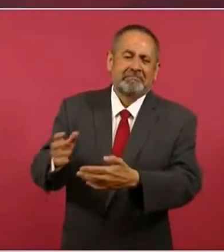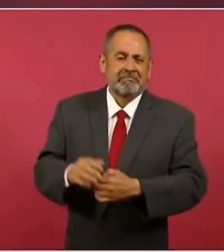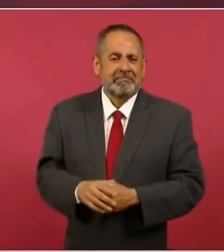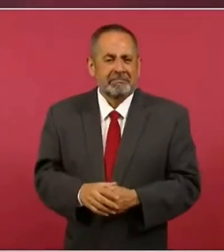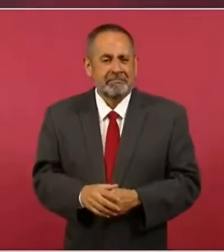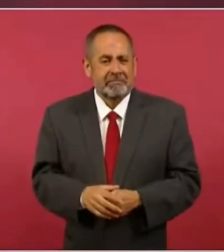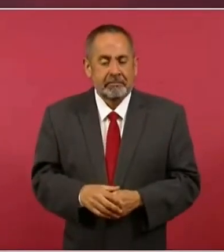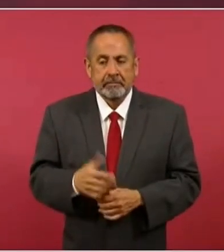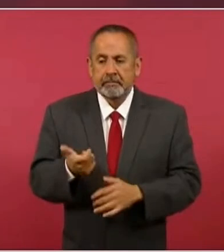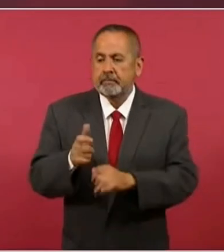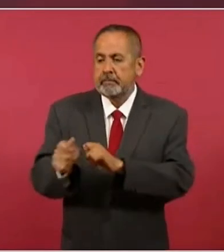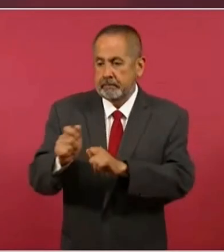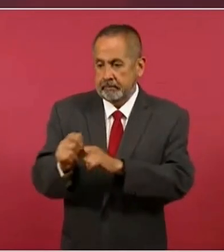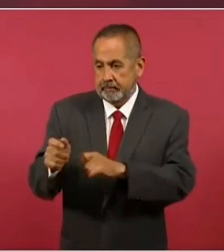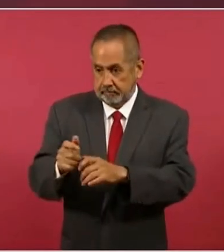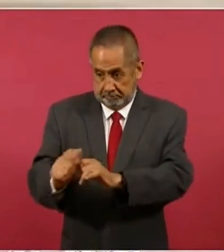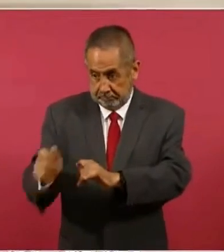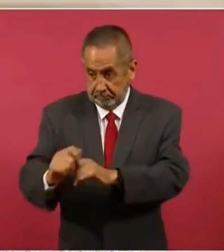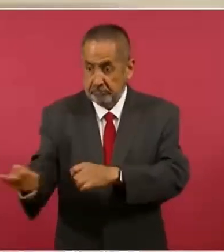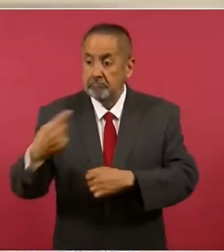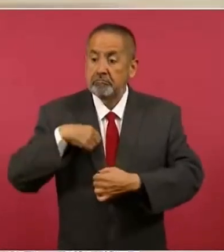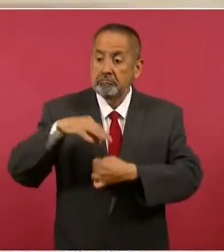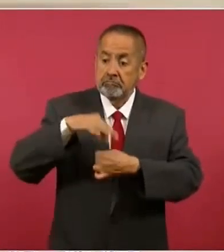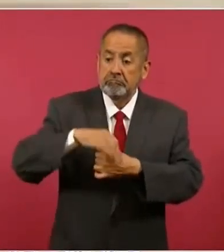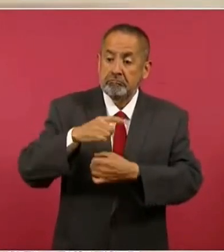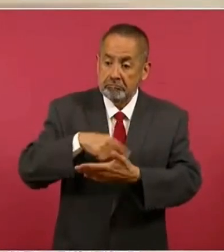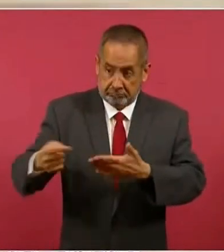en efectivo para comprar los votos